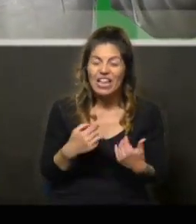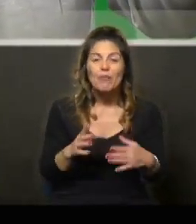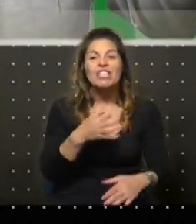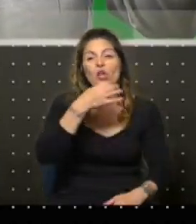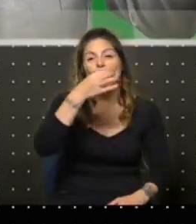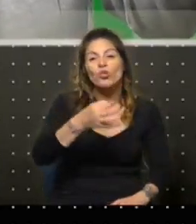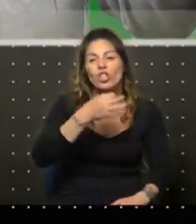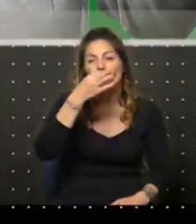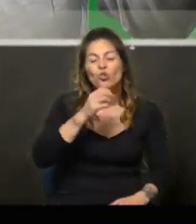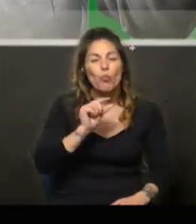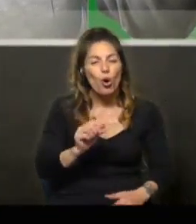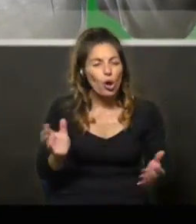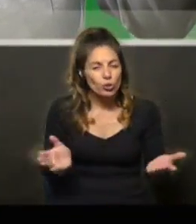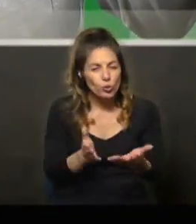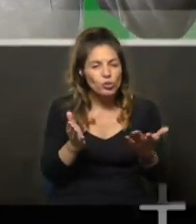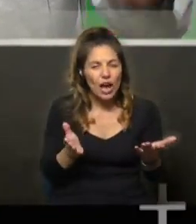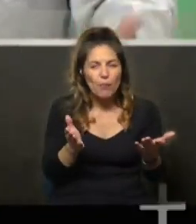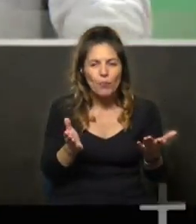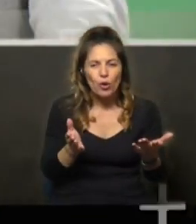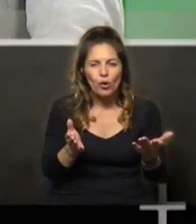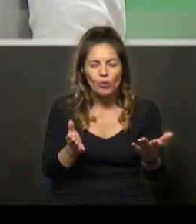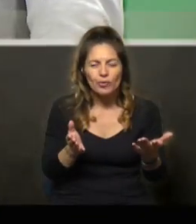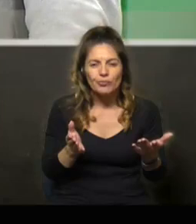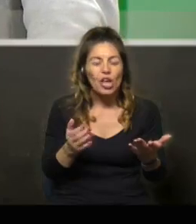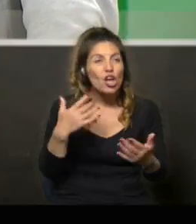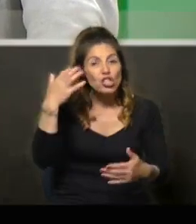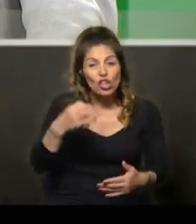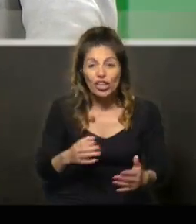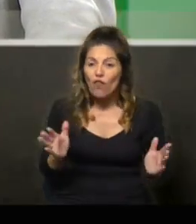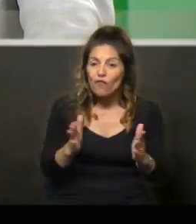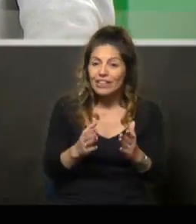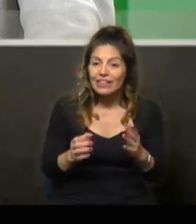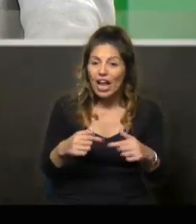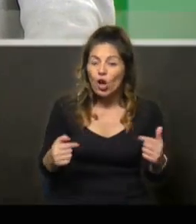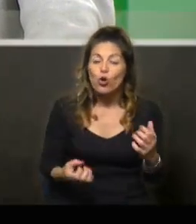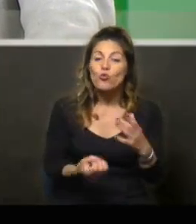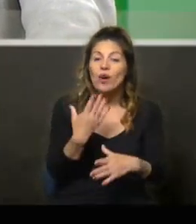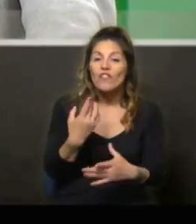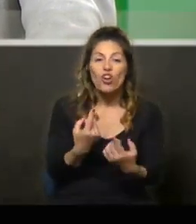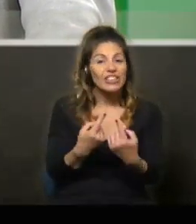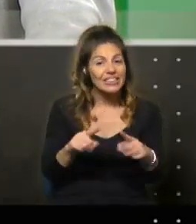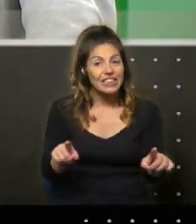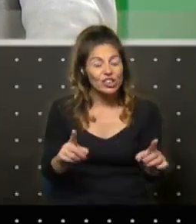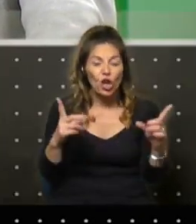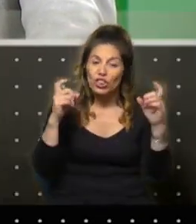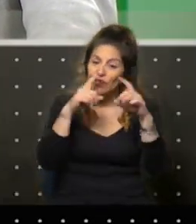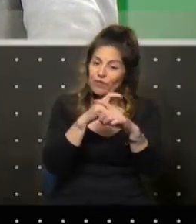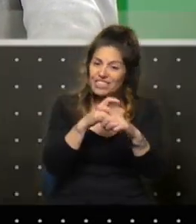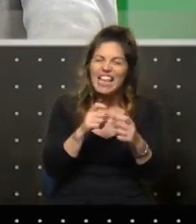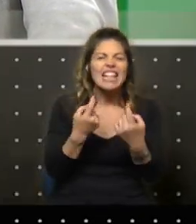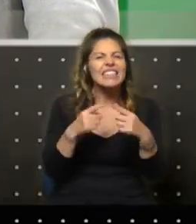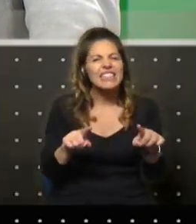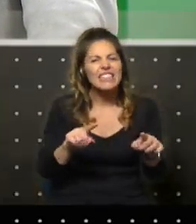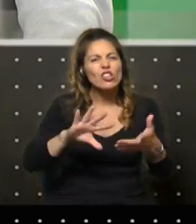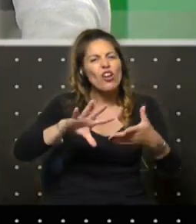discurso hasta con poco entusiasmo Entonces yo creo que estamos frente a algo nuevo distinto complicado distinto en el sentido